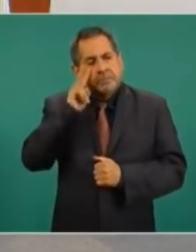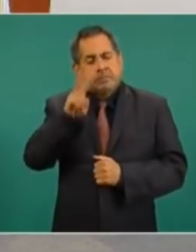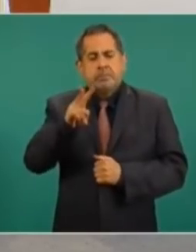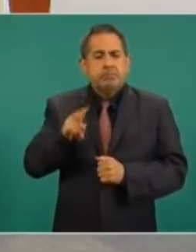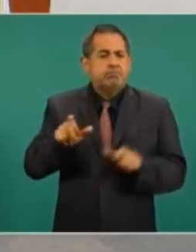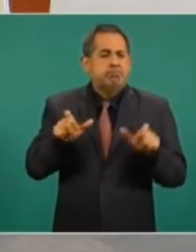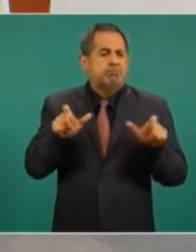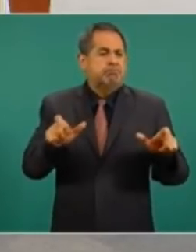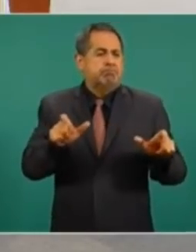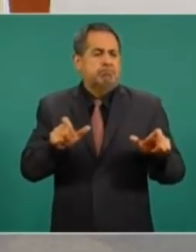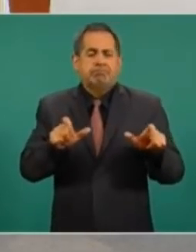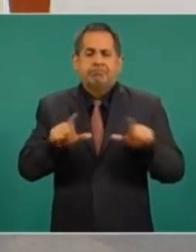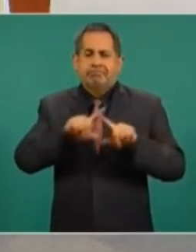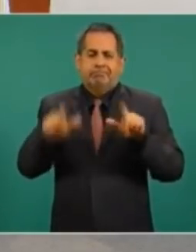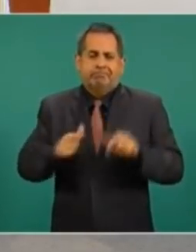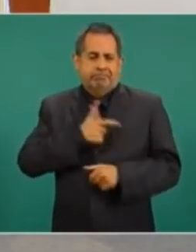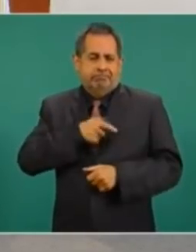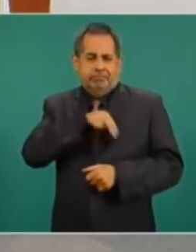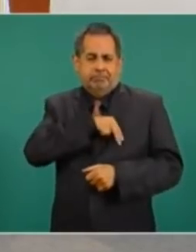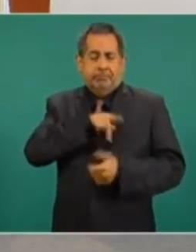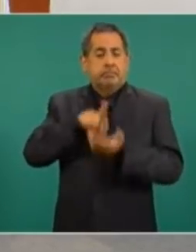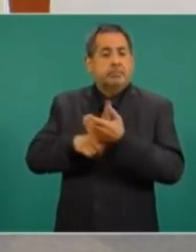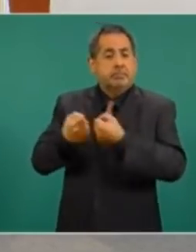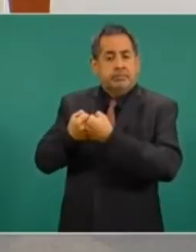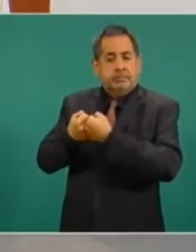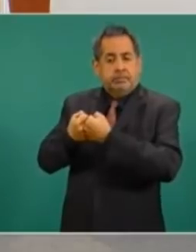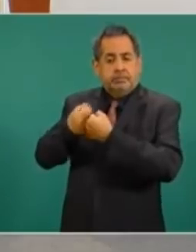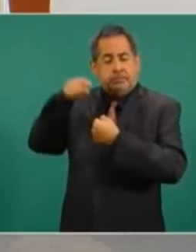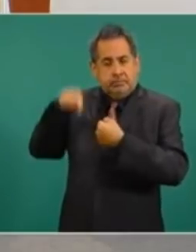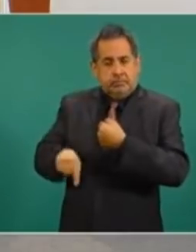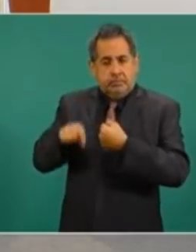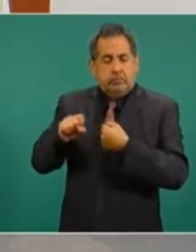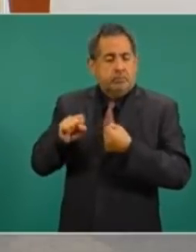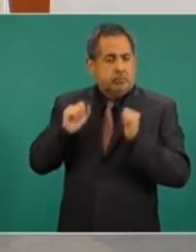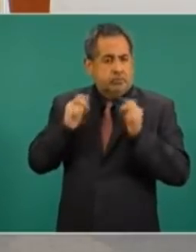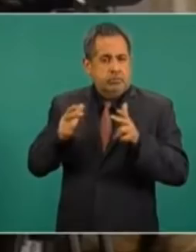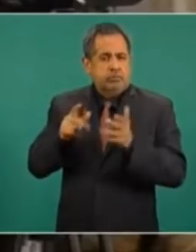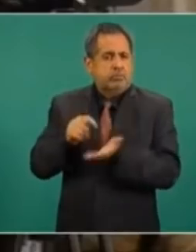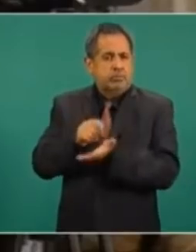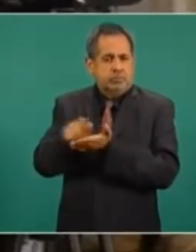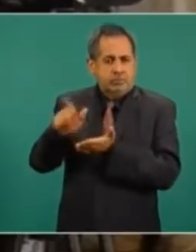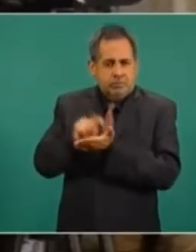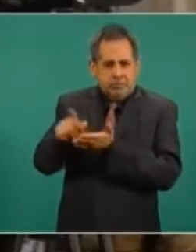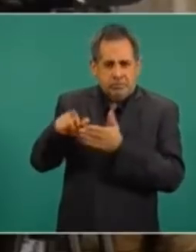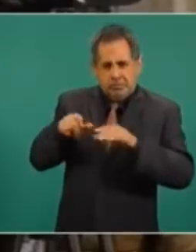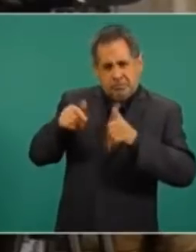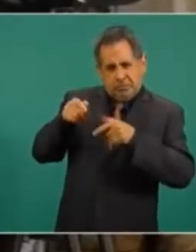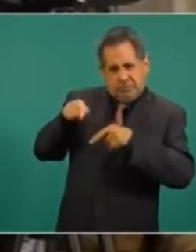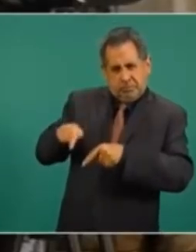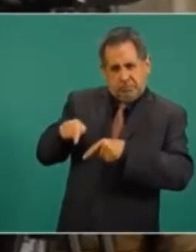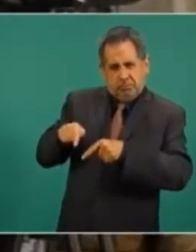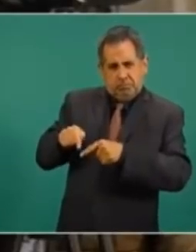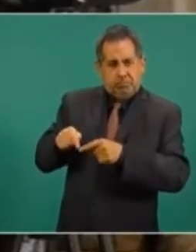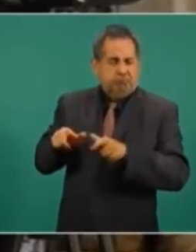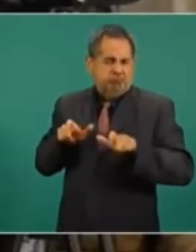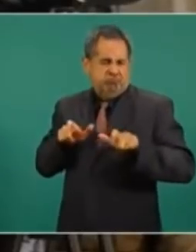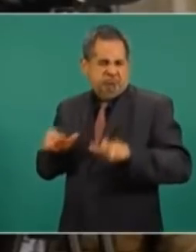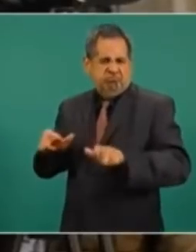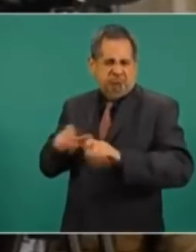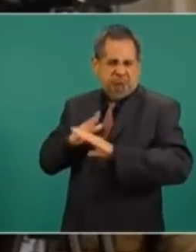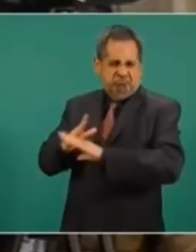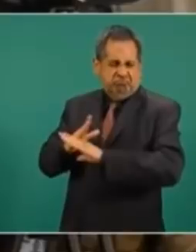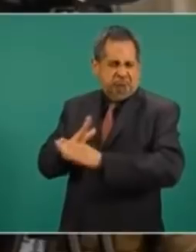Guardia Nacional en la frontera con Tapachula. ¿Se estaría usando, se estaría deteniendo a esta caravana, a